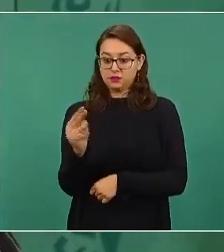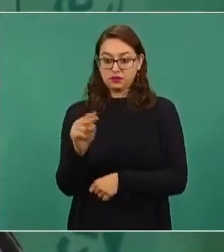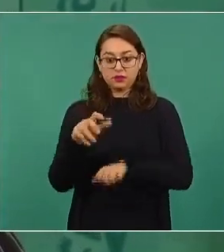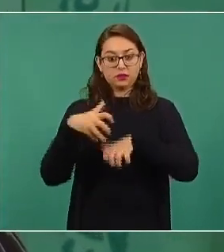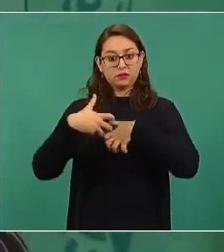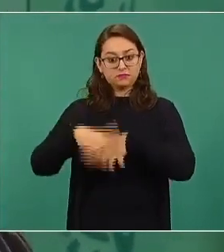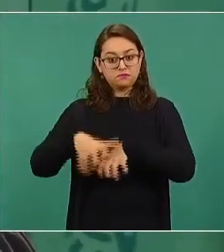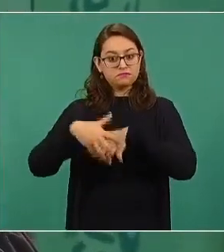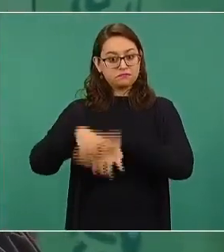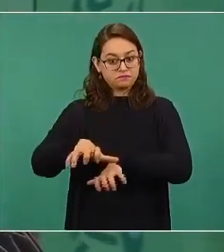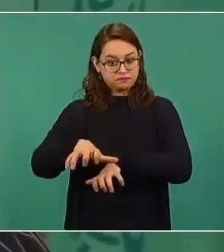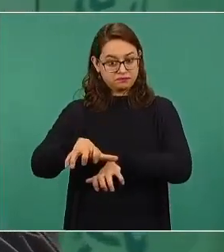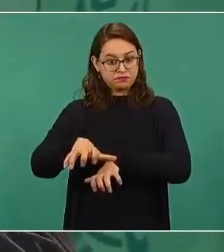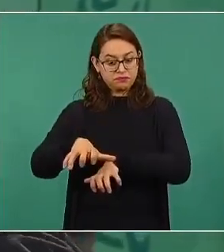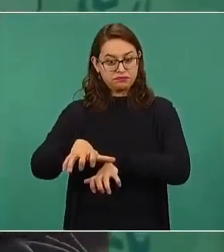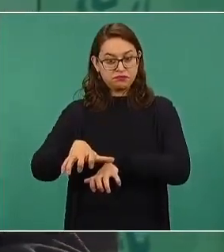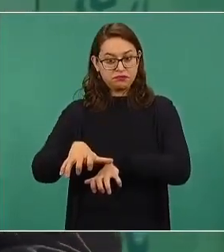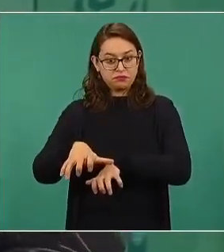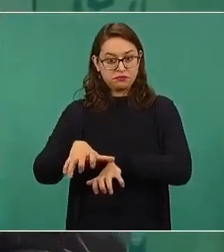El